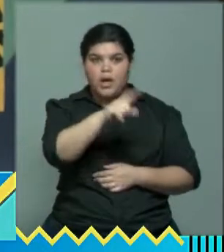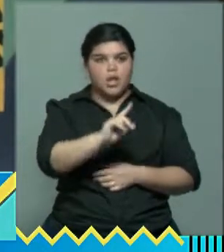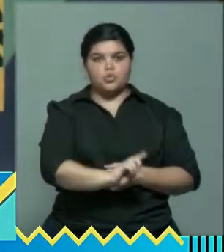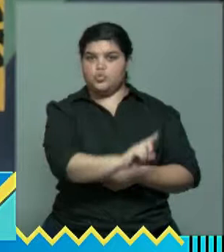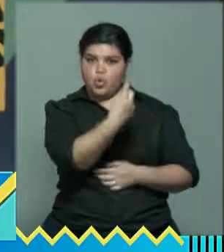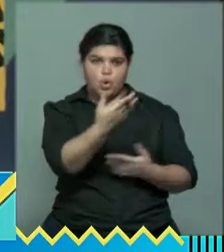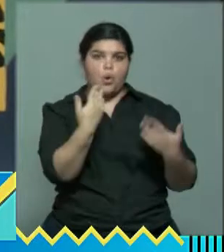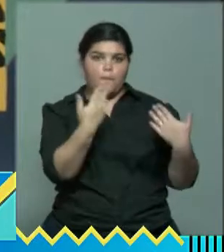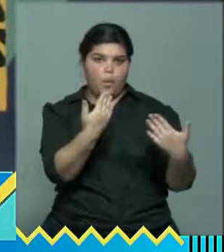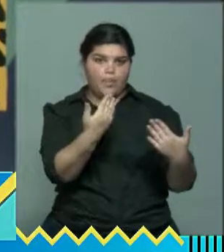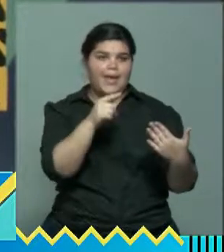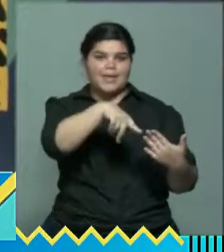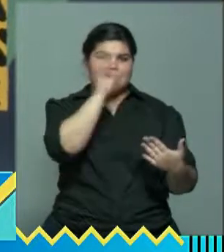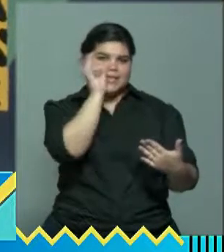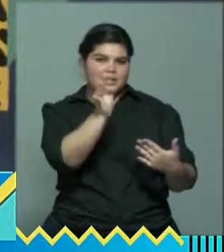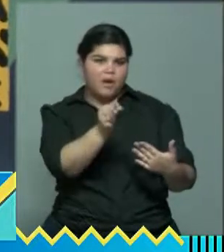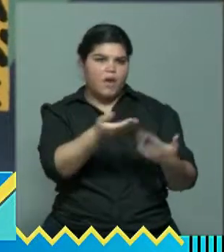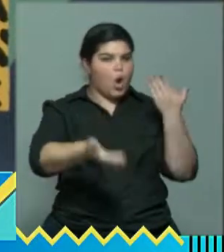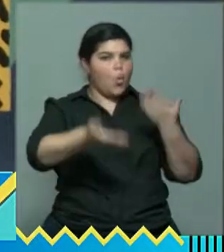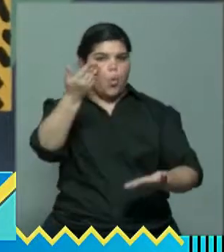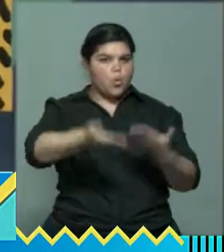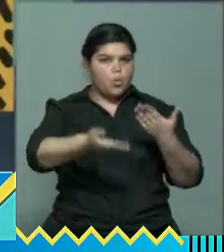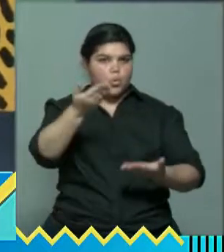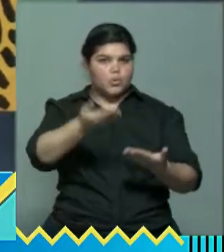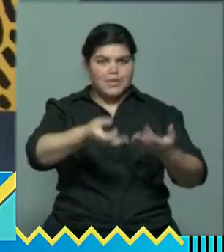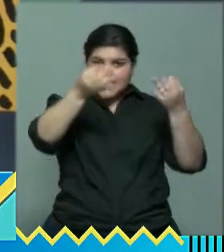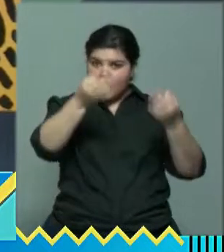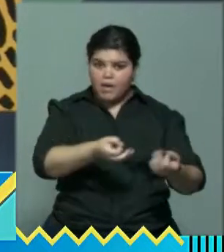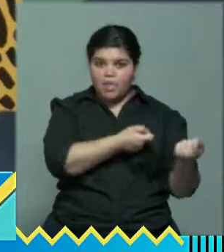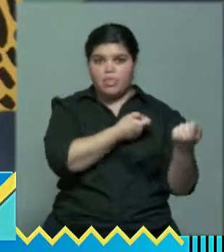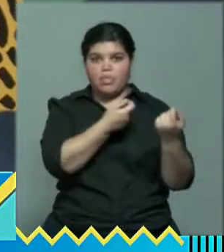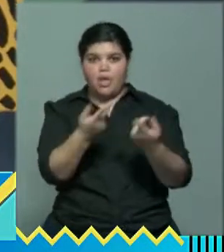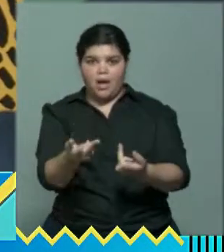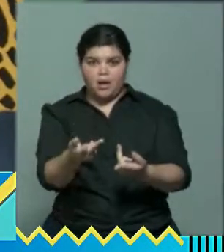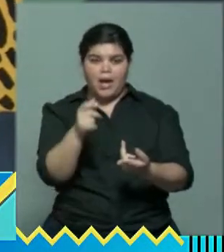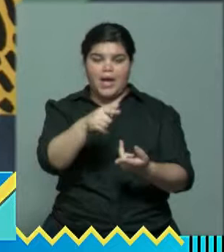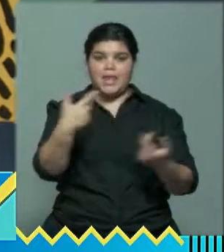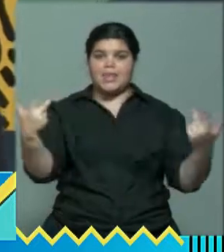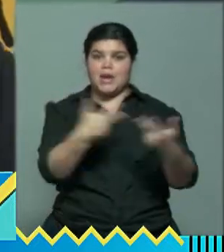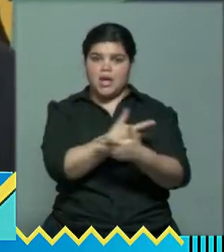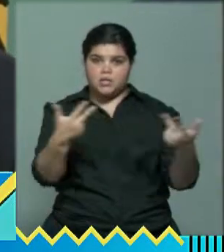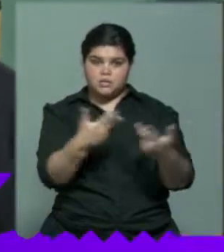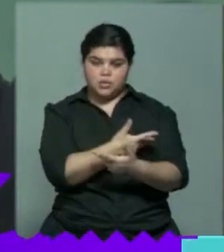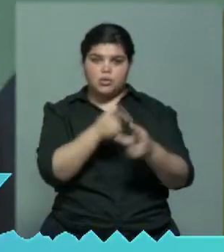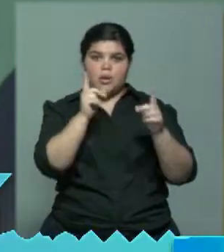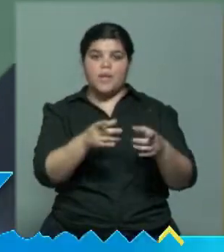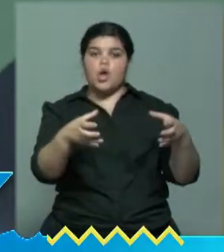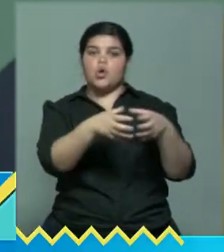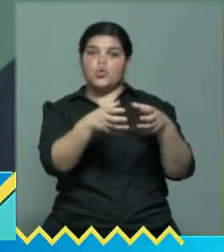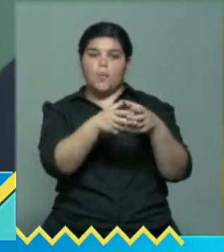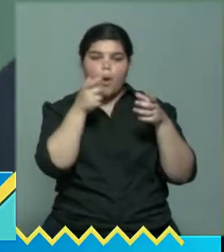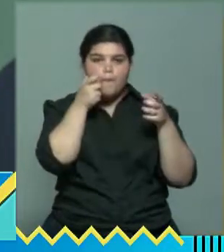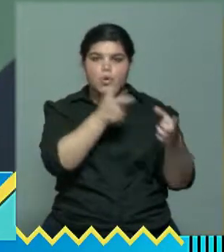y viendo que puede ejercer la justicia a través del tránsito y el cuerpo municipal para